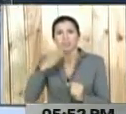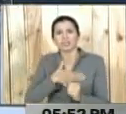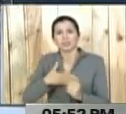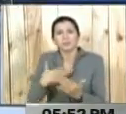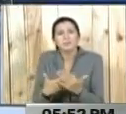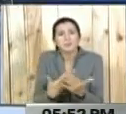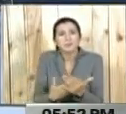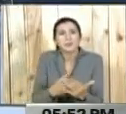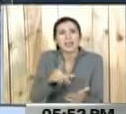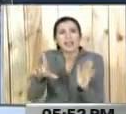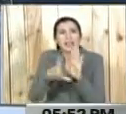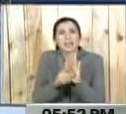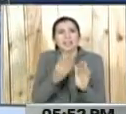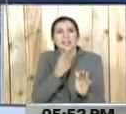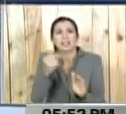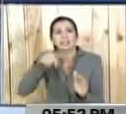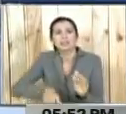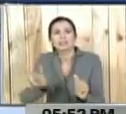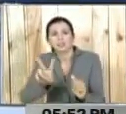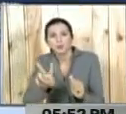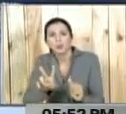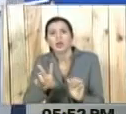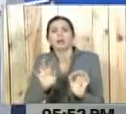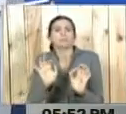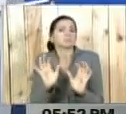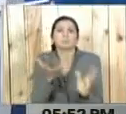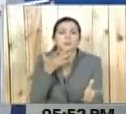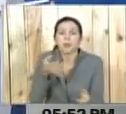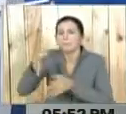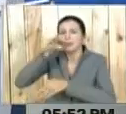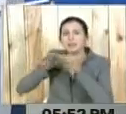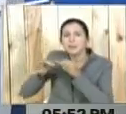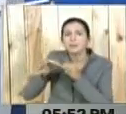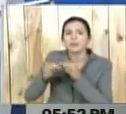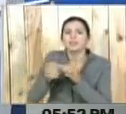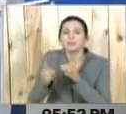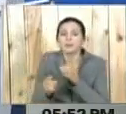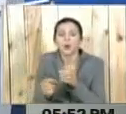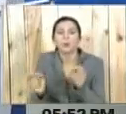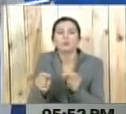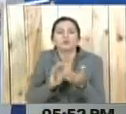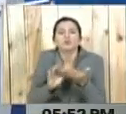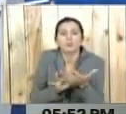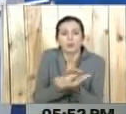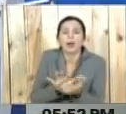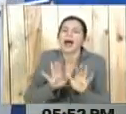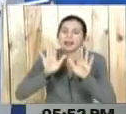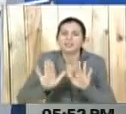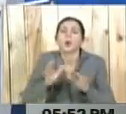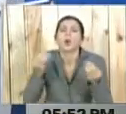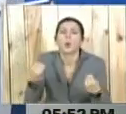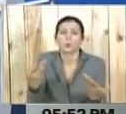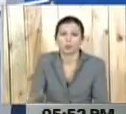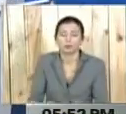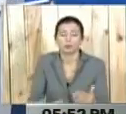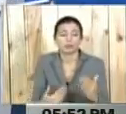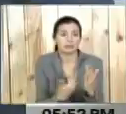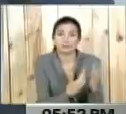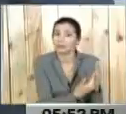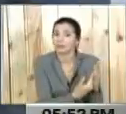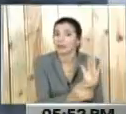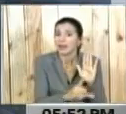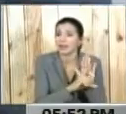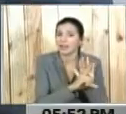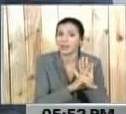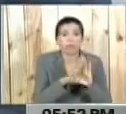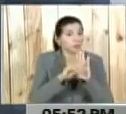fundamento legal que diga, aquí en Venezuela las cosas tienen que aclararse o resolverse de esta forma. Bueno, la base legal está en la Constitución. Uh-huh.